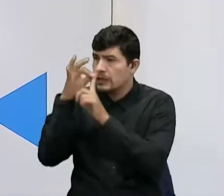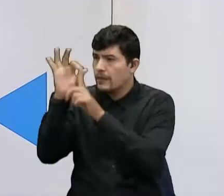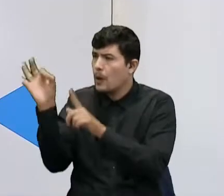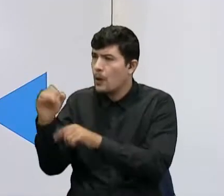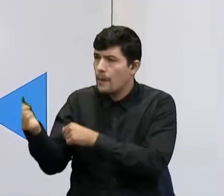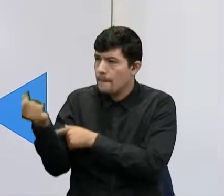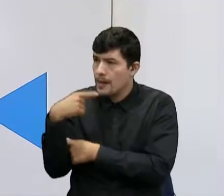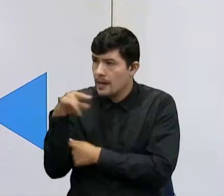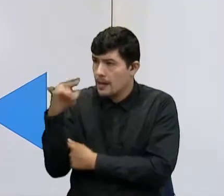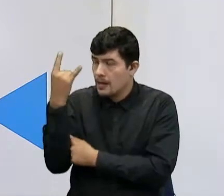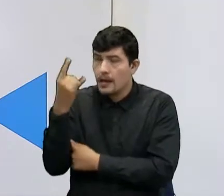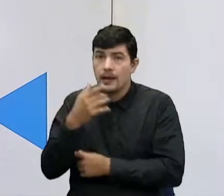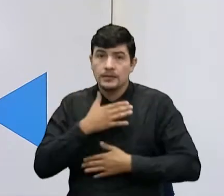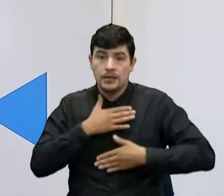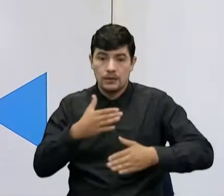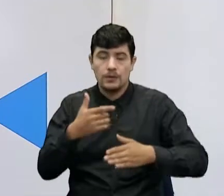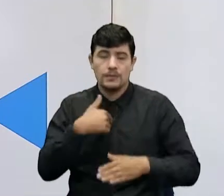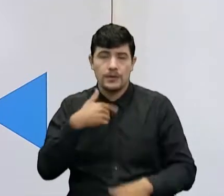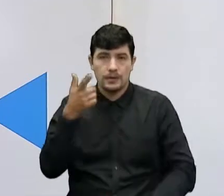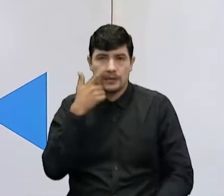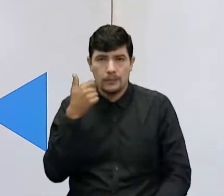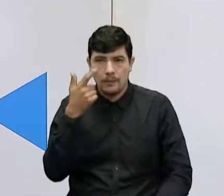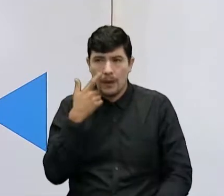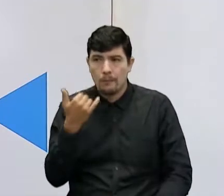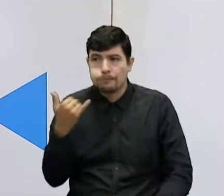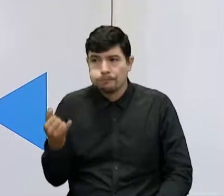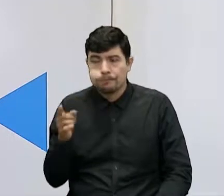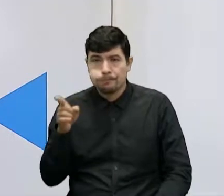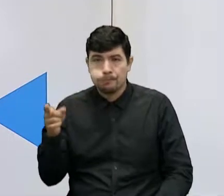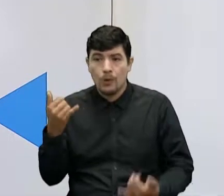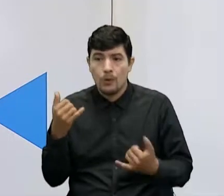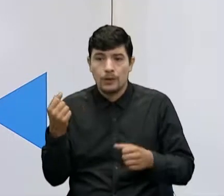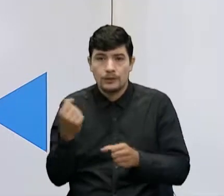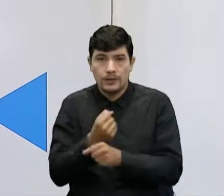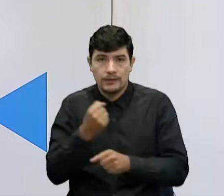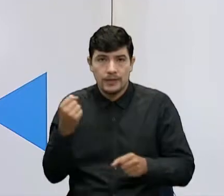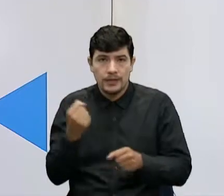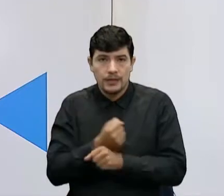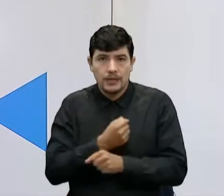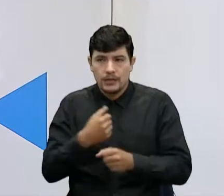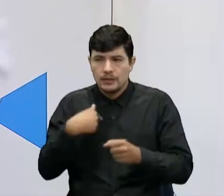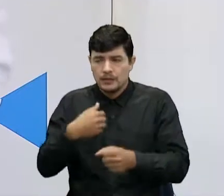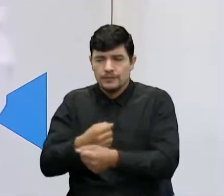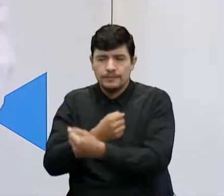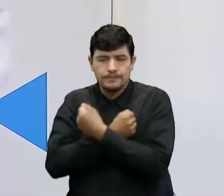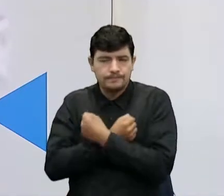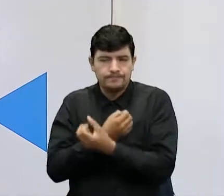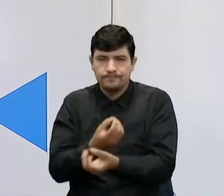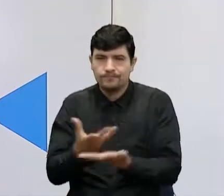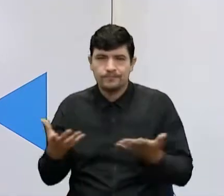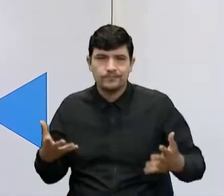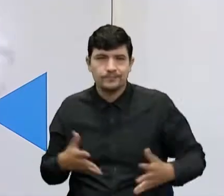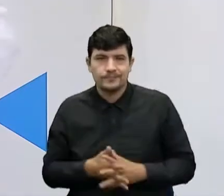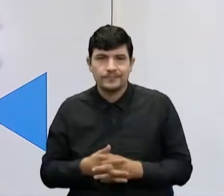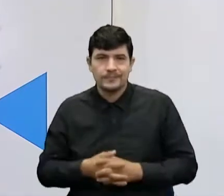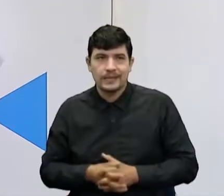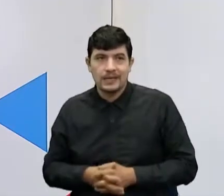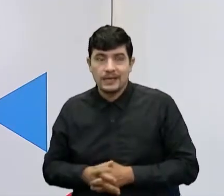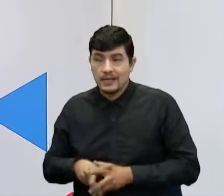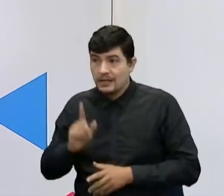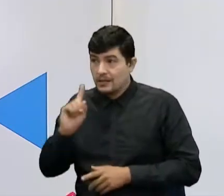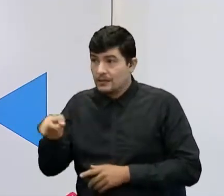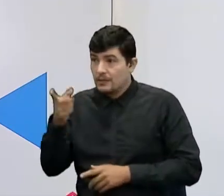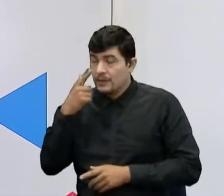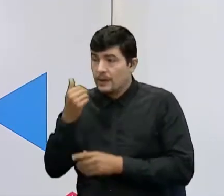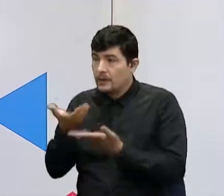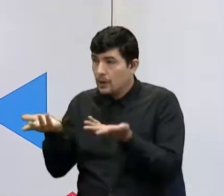preguntar algo A mi papá Que está trabajando Que lo quiero mucho Muy bien ¿Y su papá está